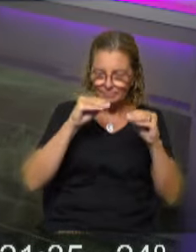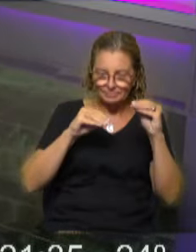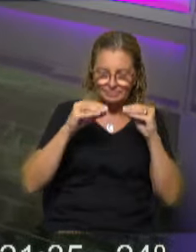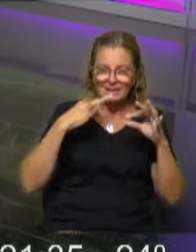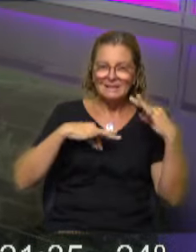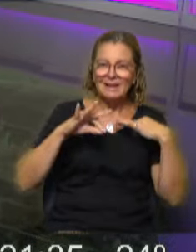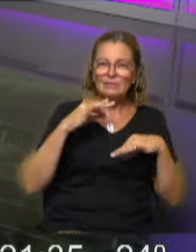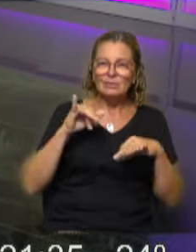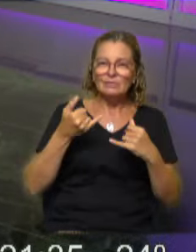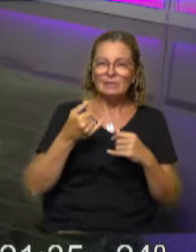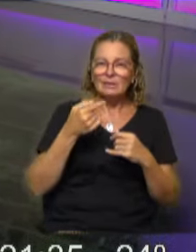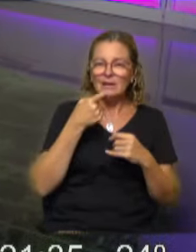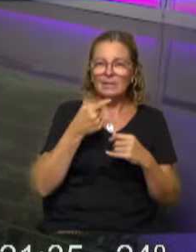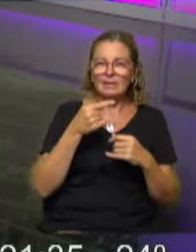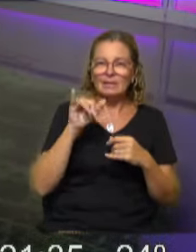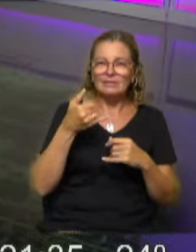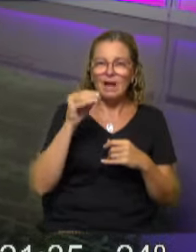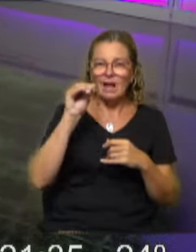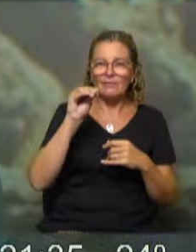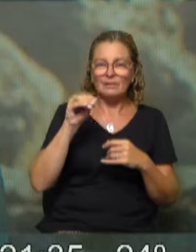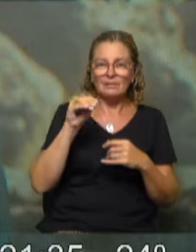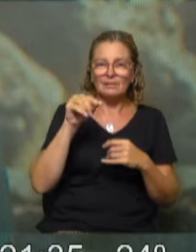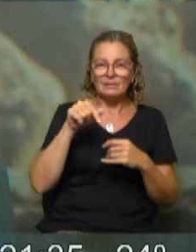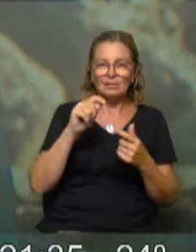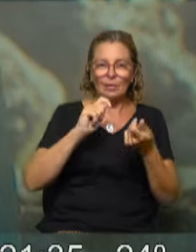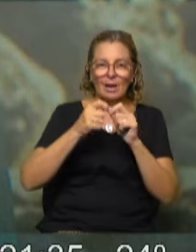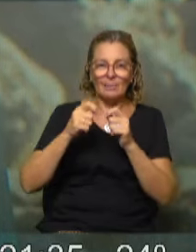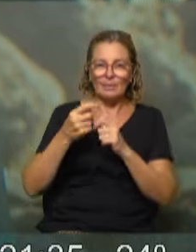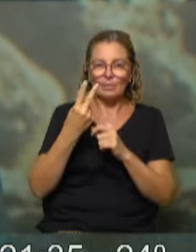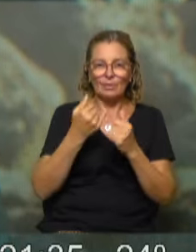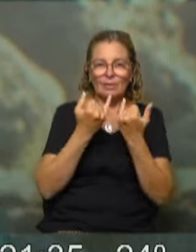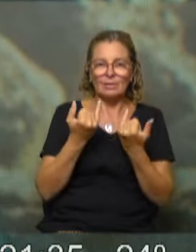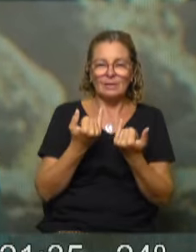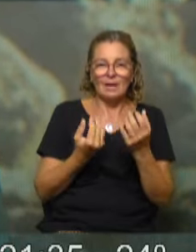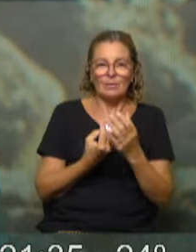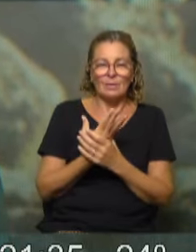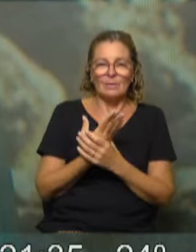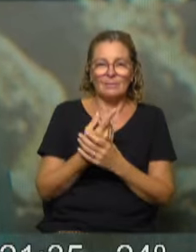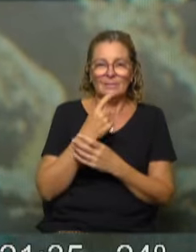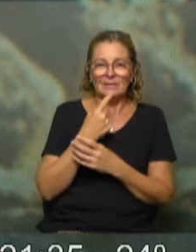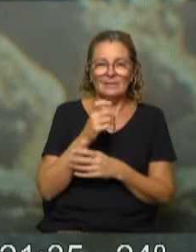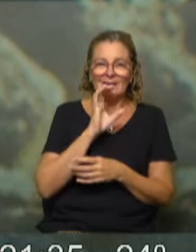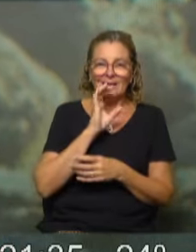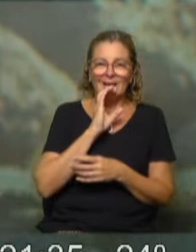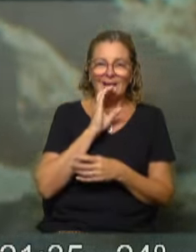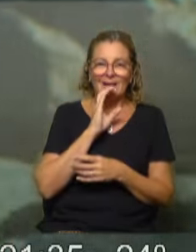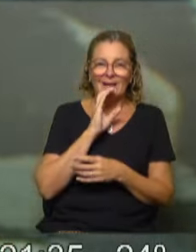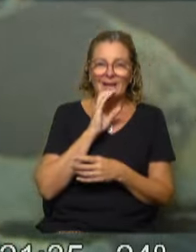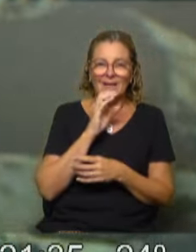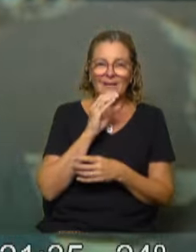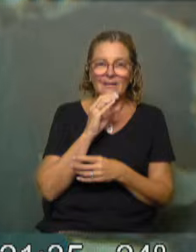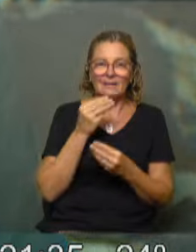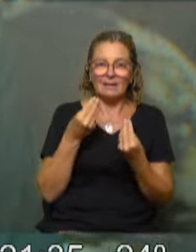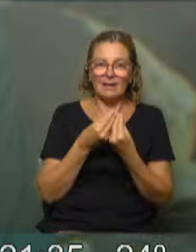le dije, ya les avisé que de estos cambios. Estamos a 2 días del estreno. Y me dice, jaja, qué genias. Es que no, es que es